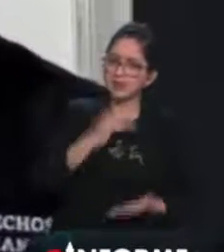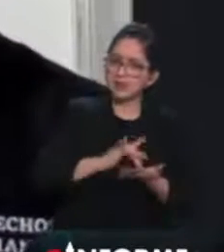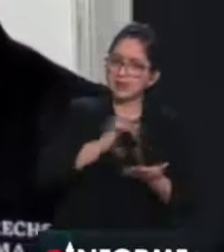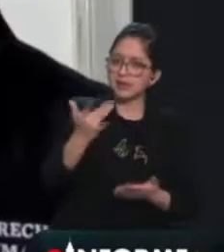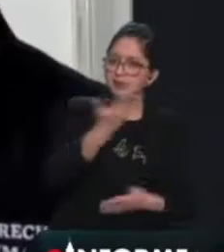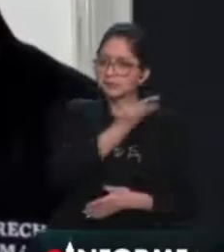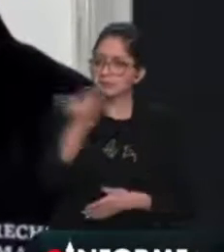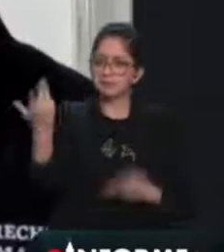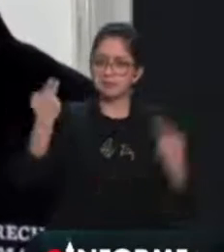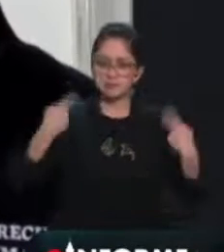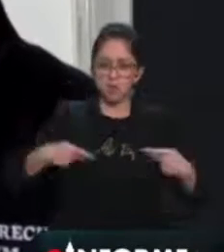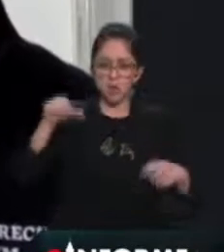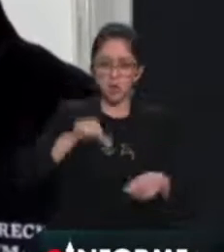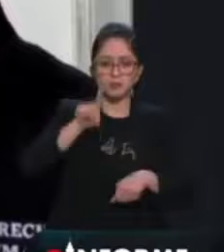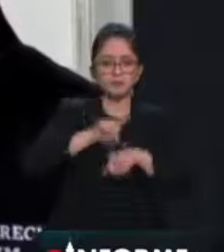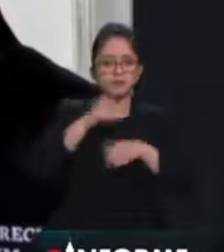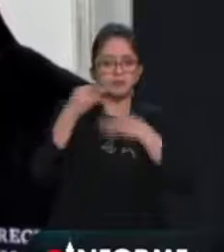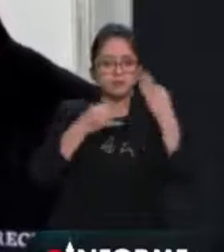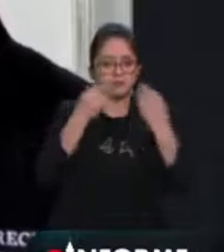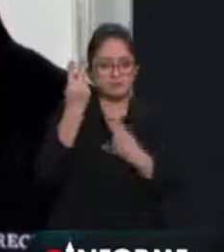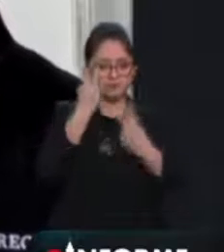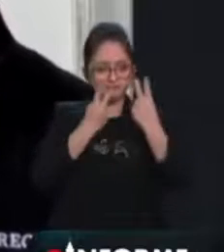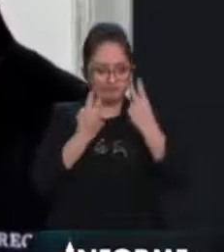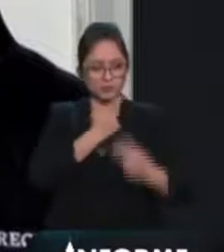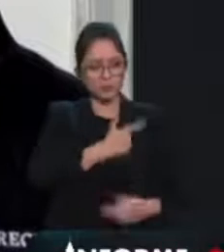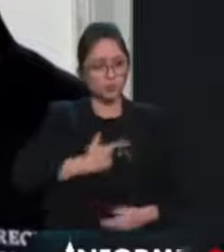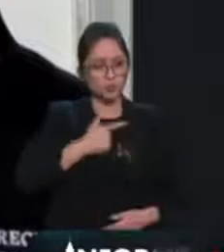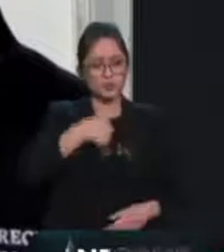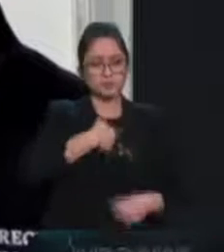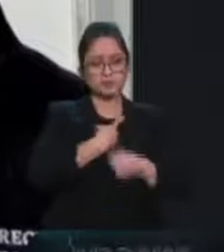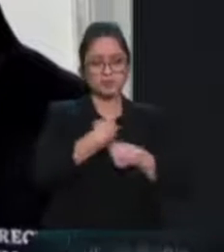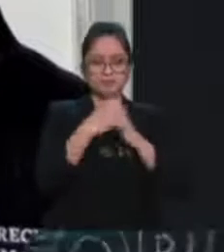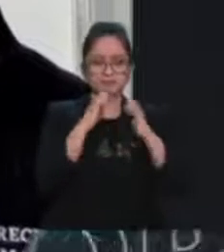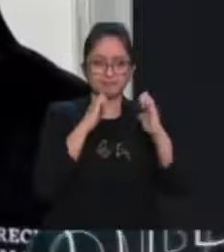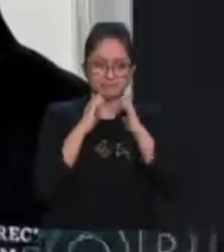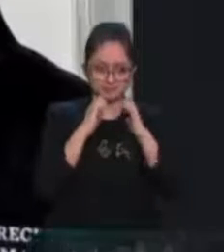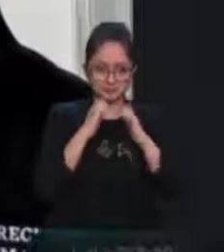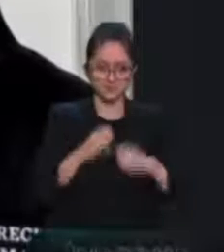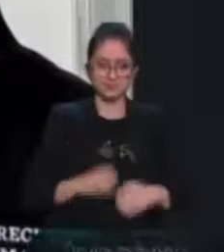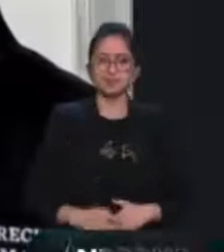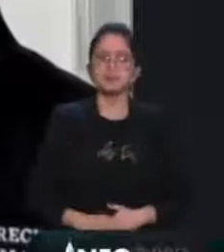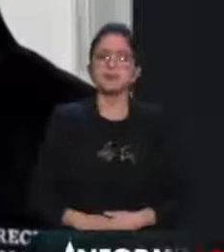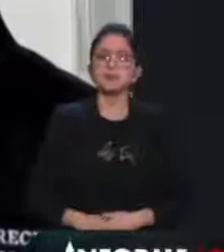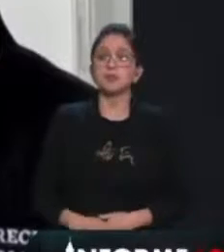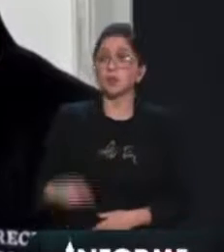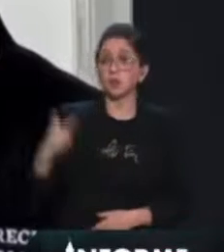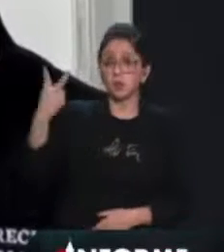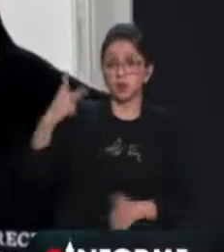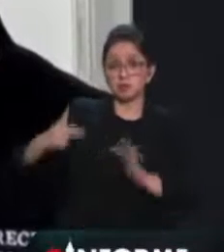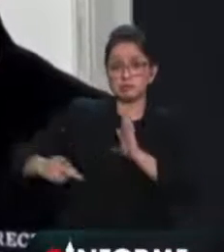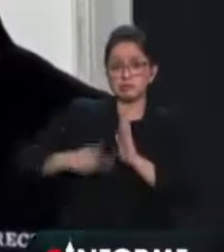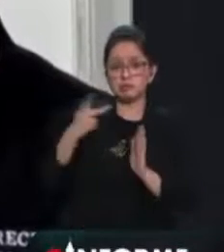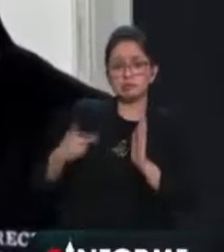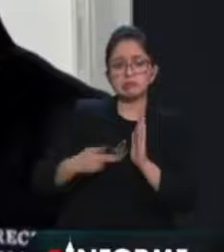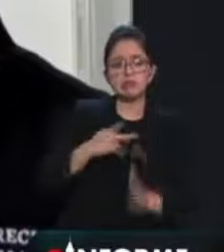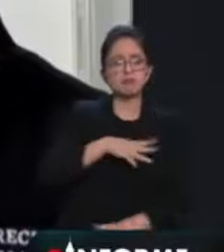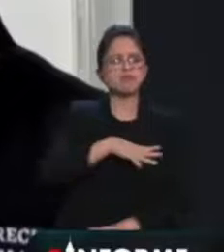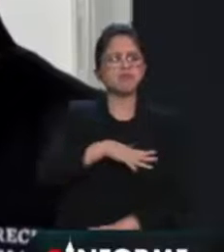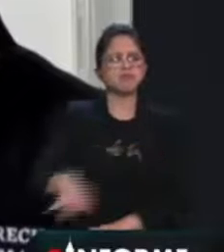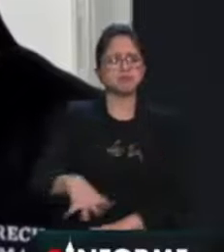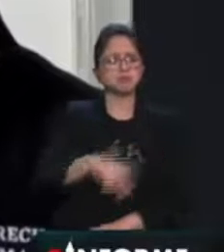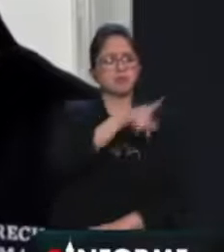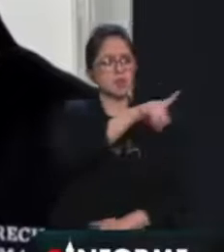todo tu auditorio. Con el gusto de estar aquí contigo. Pues en 2 ocasiones se le negó al comité el venir a